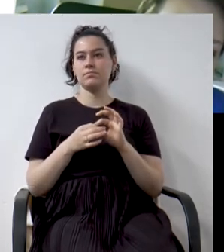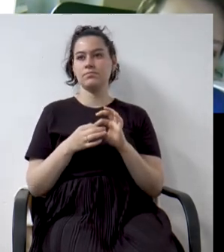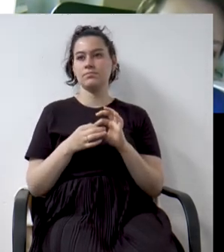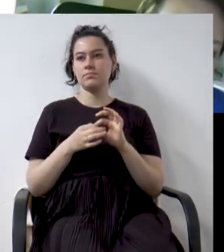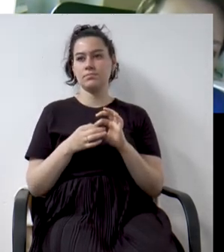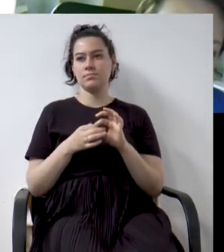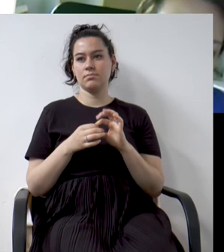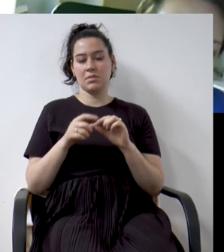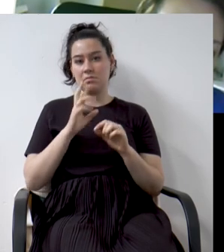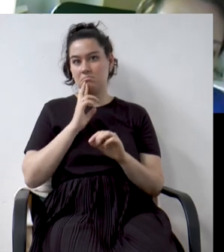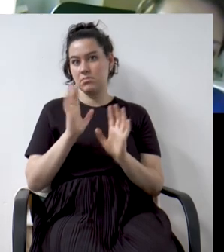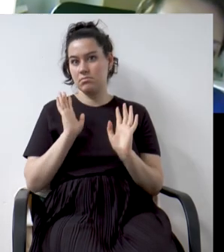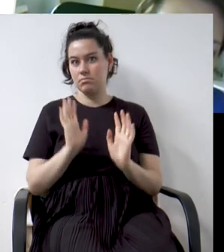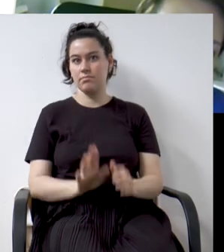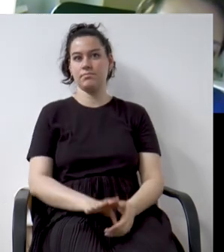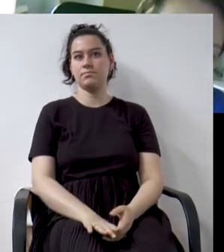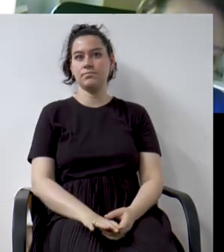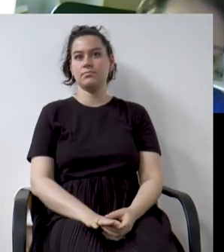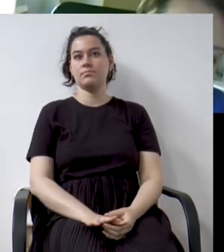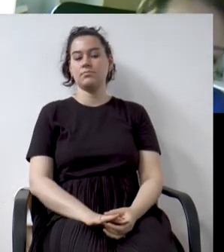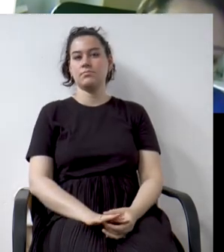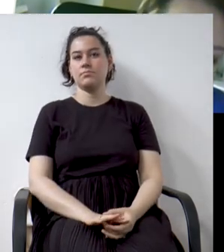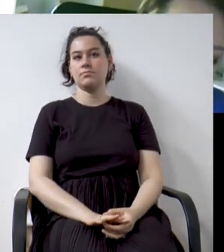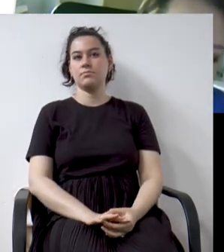No sé si por ahí te respondo.